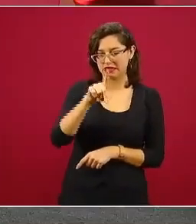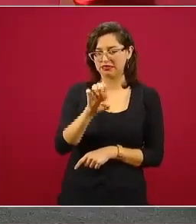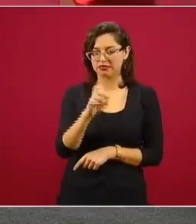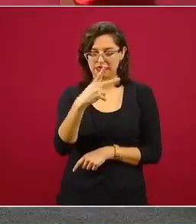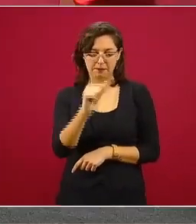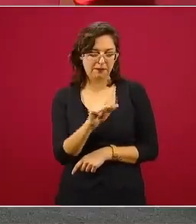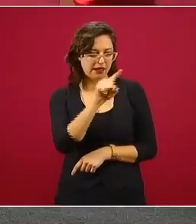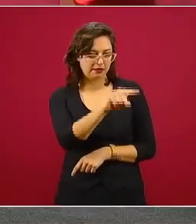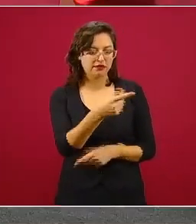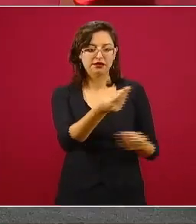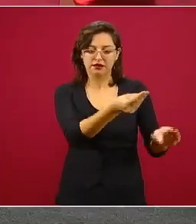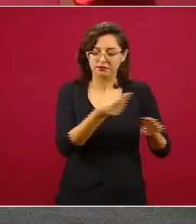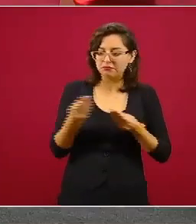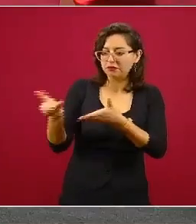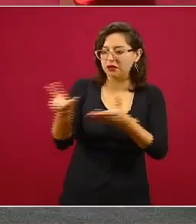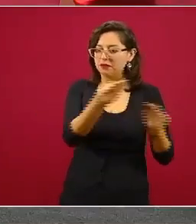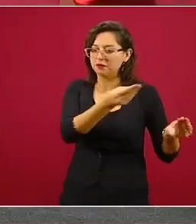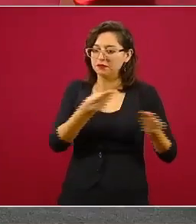robado,